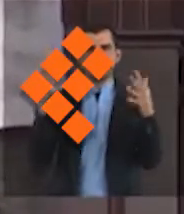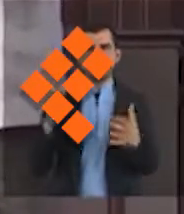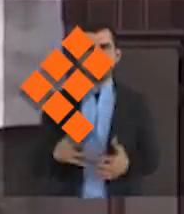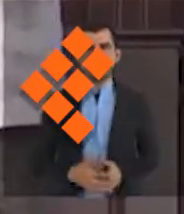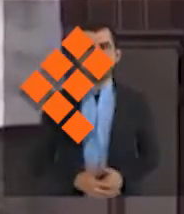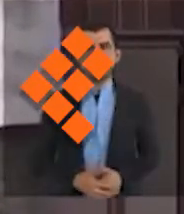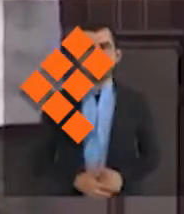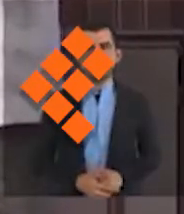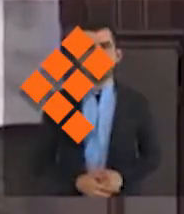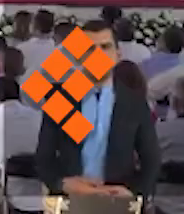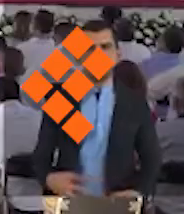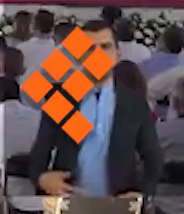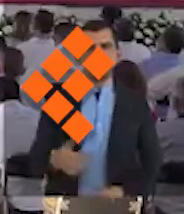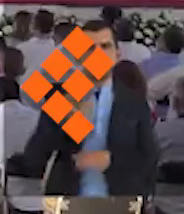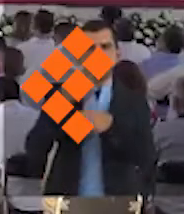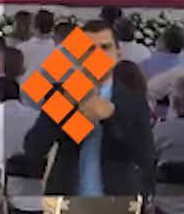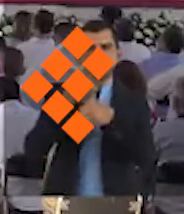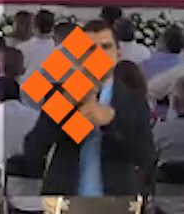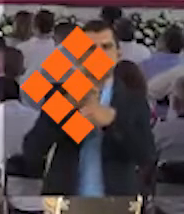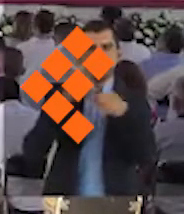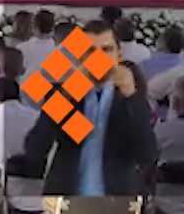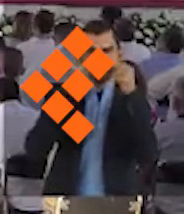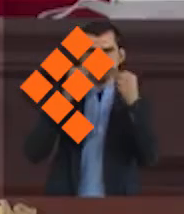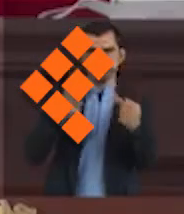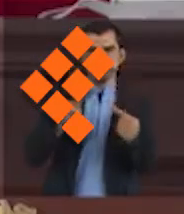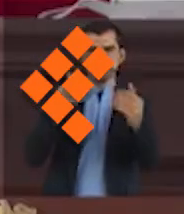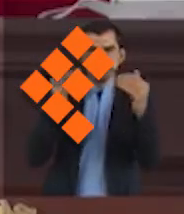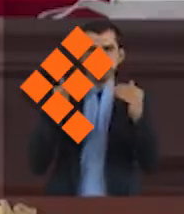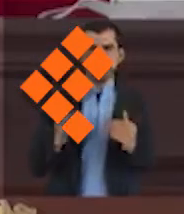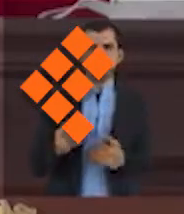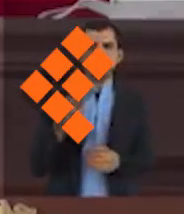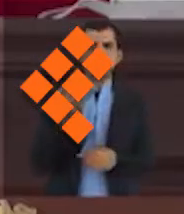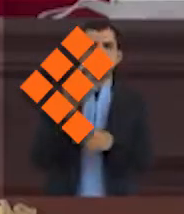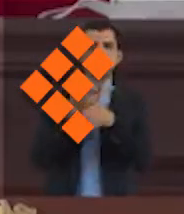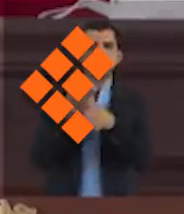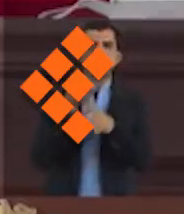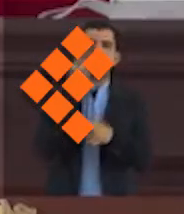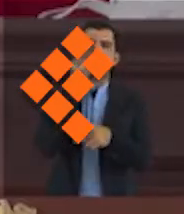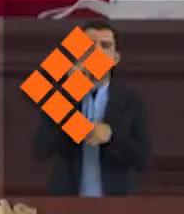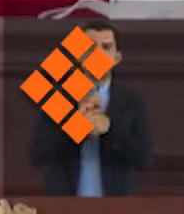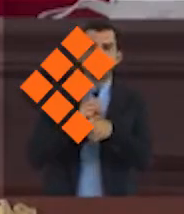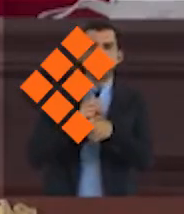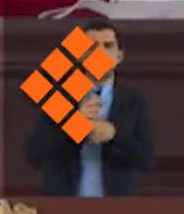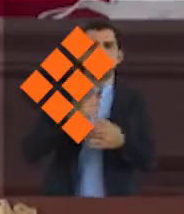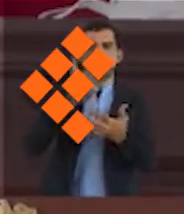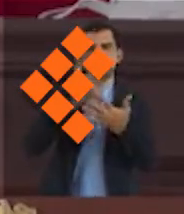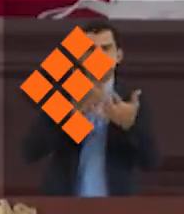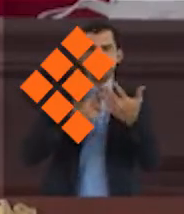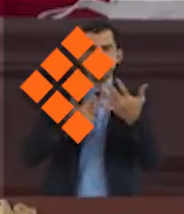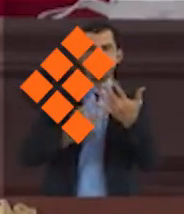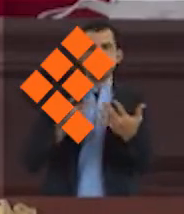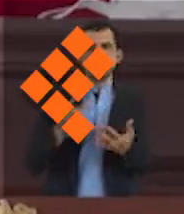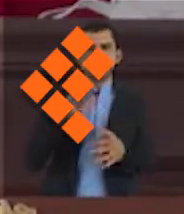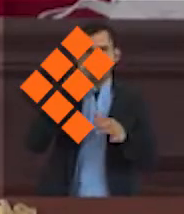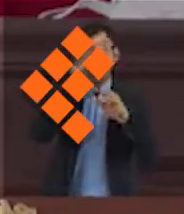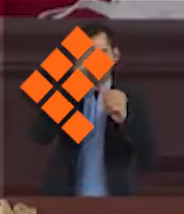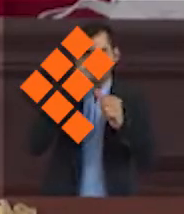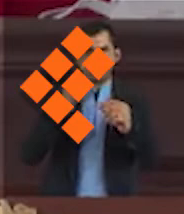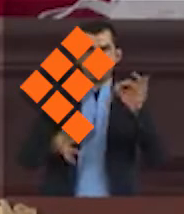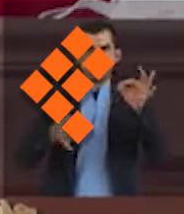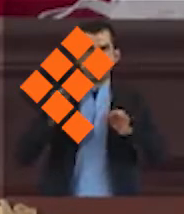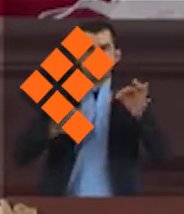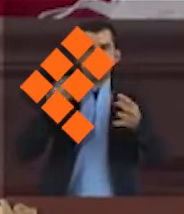principales. Una es la parte dogmática, donde se asientan los principios y los valores fundamentales como la independencia, la soberanía, las